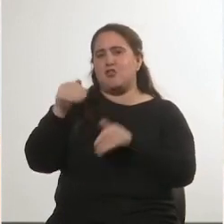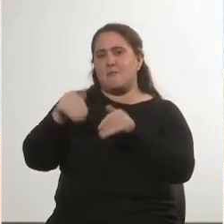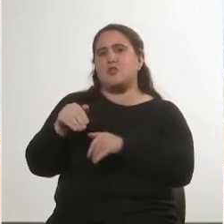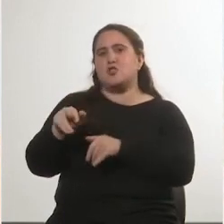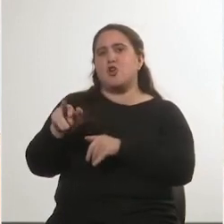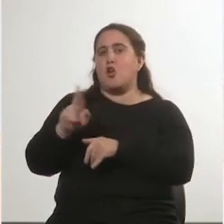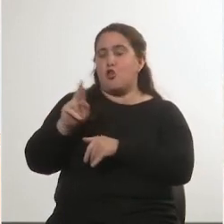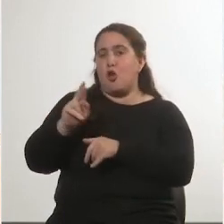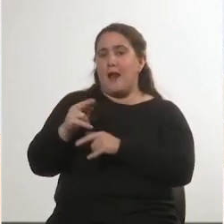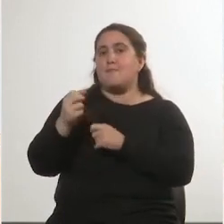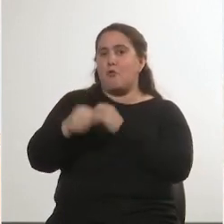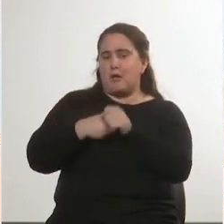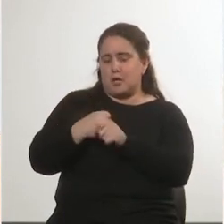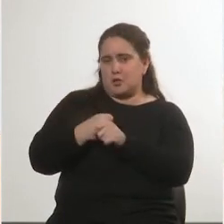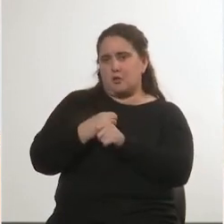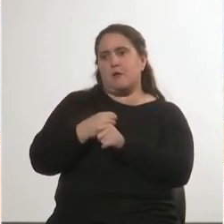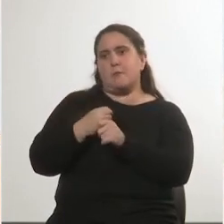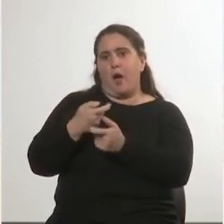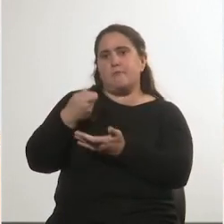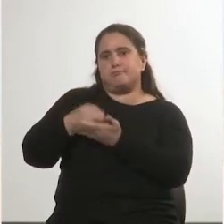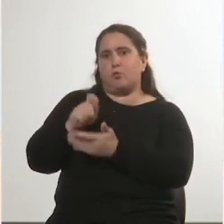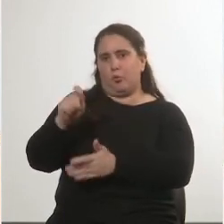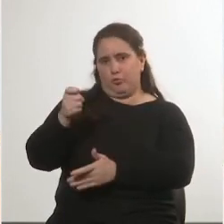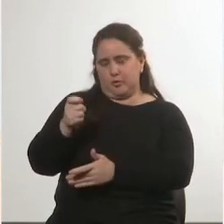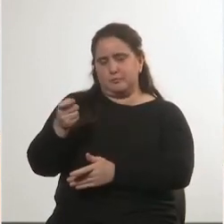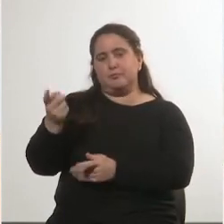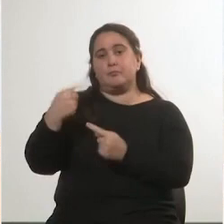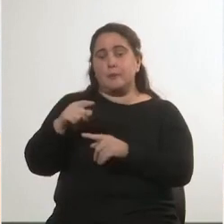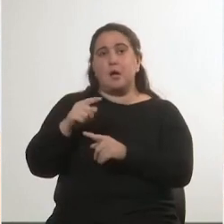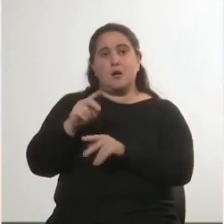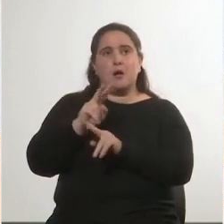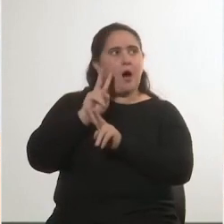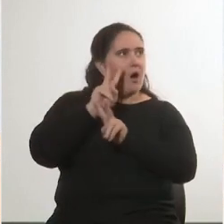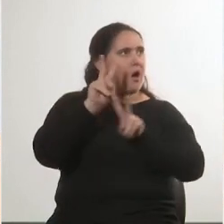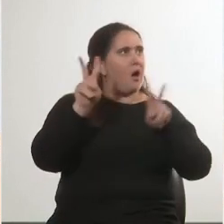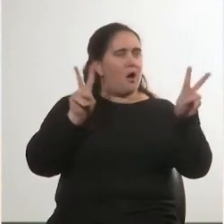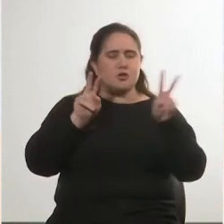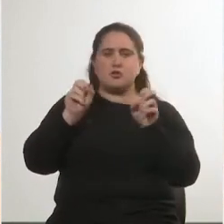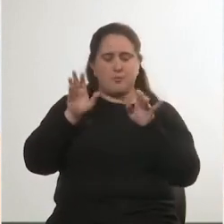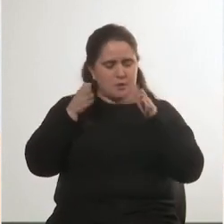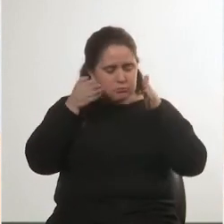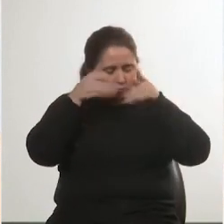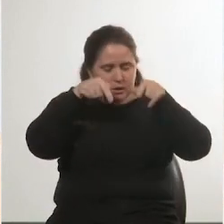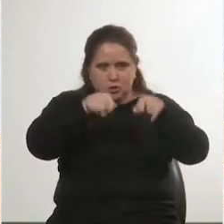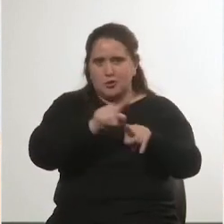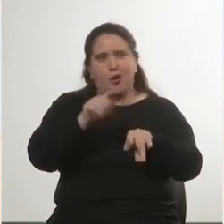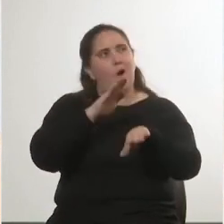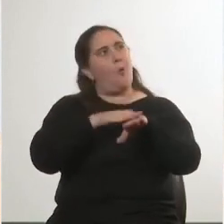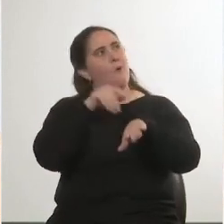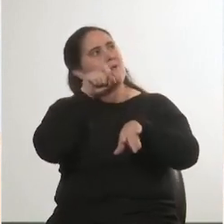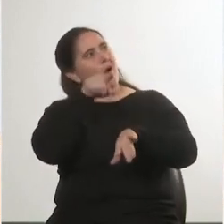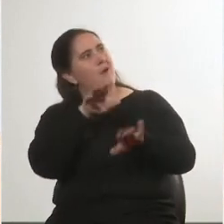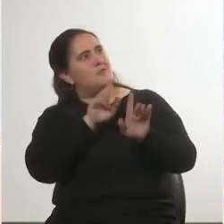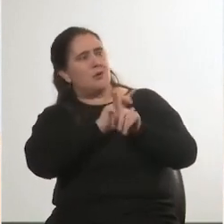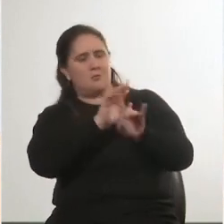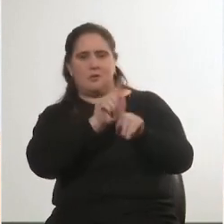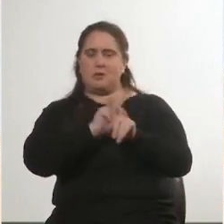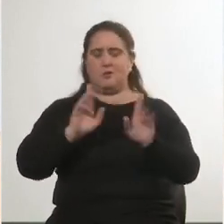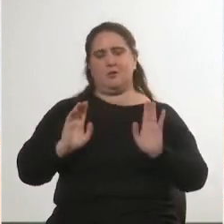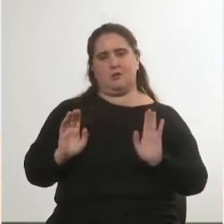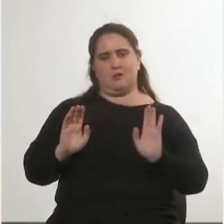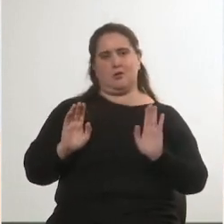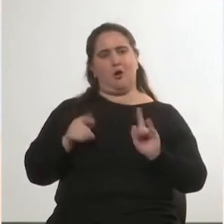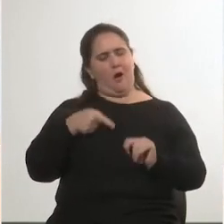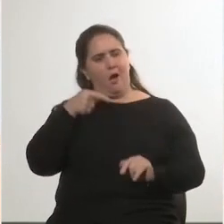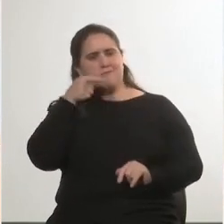UTE. Es decir, es bueno mirar todo el panorama y no enfocarse en culpar o